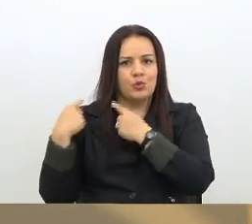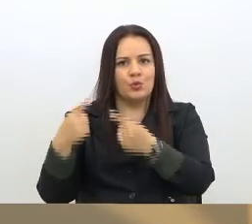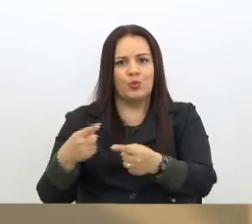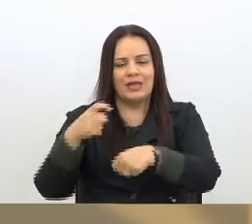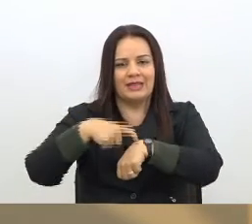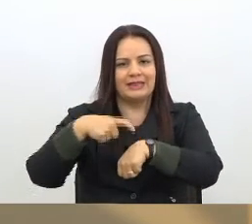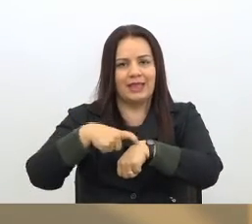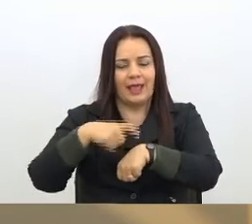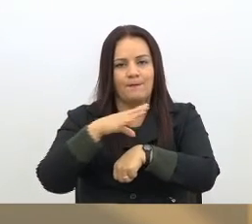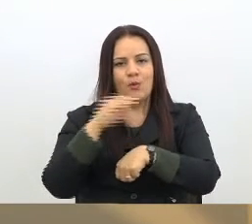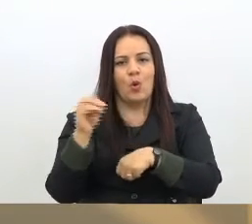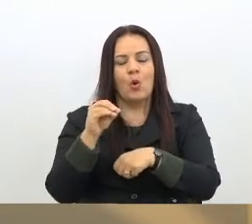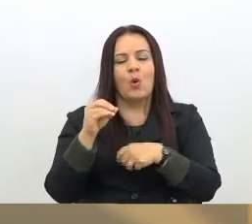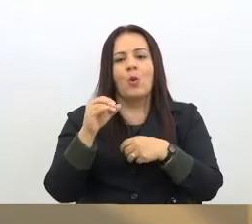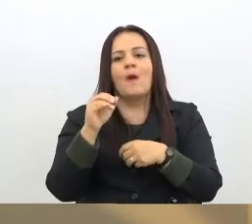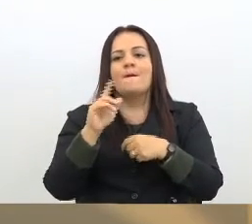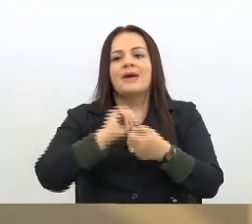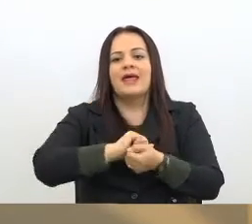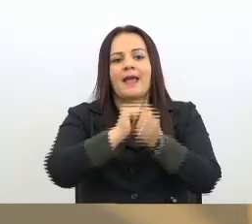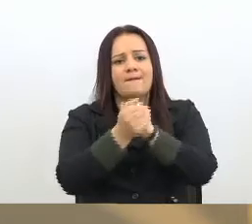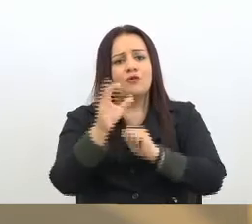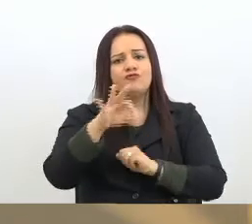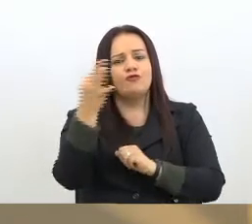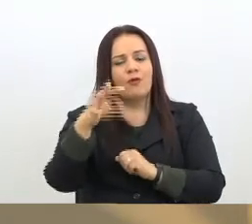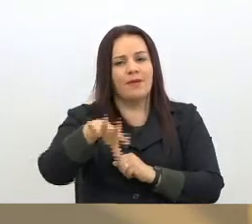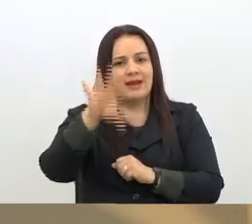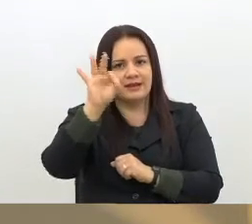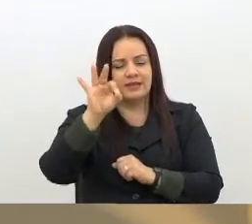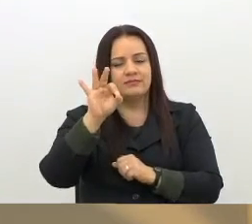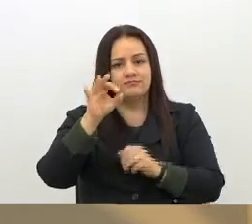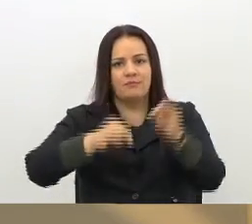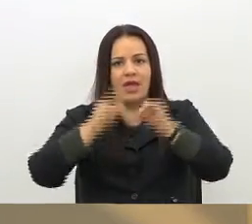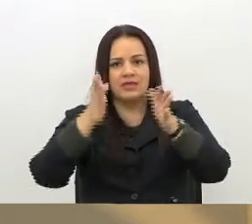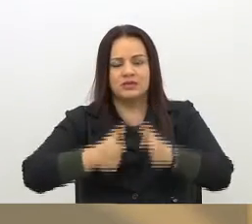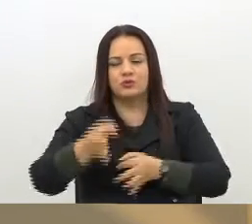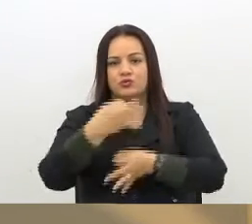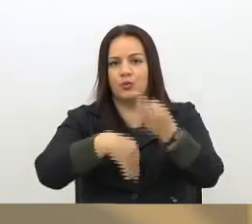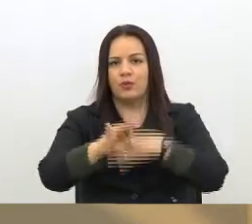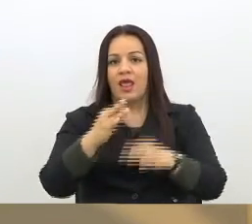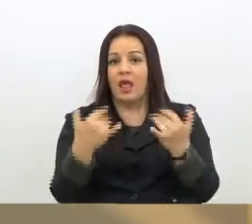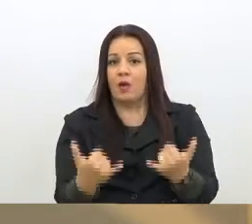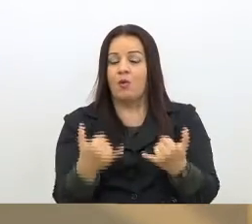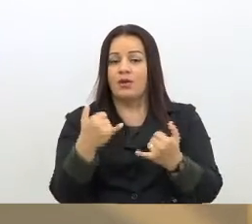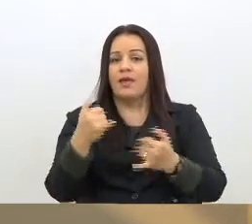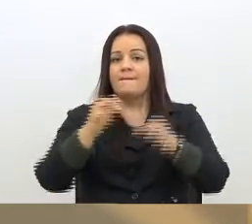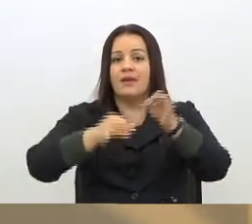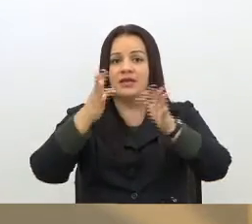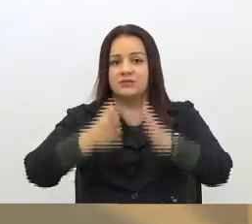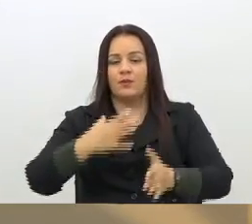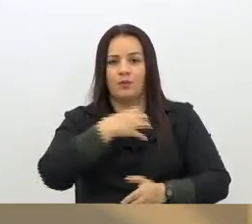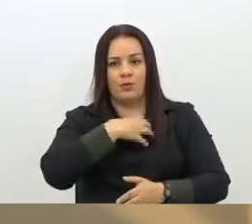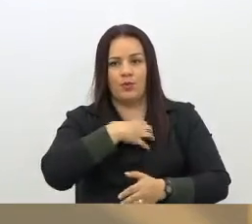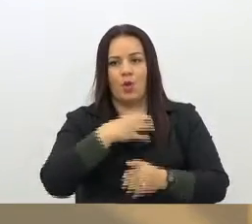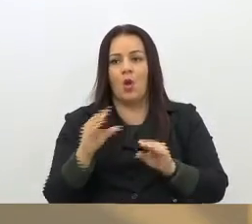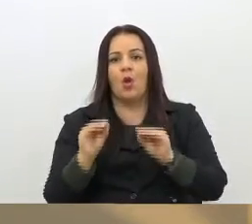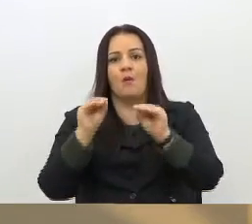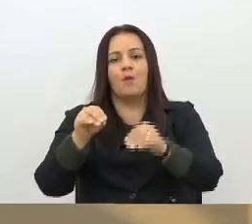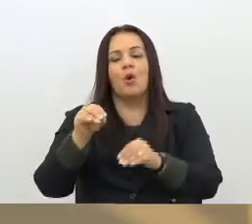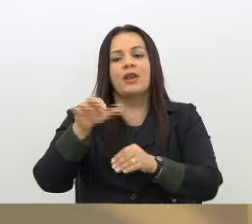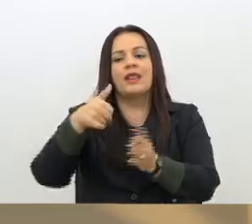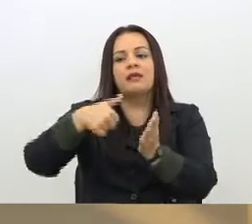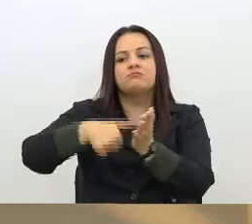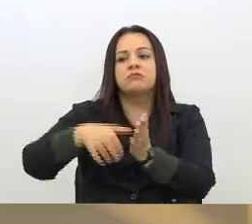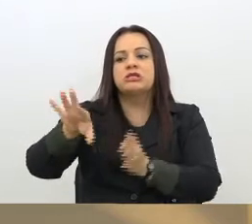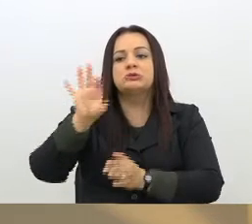Para cambiar la forma de elección de los magistrados suplentes, hoy prácticamente los magistrados propietarios ponen a dedo los magistrados